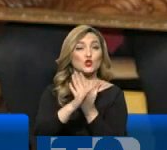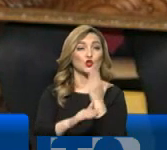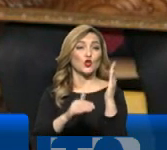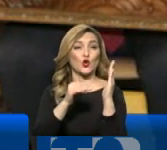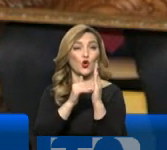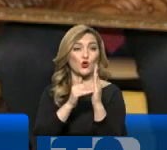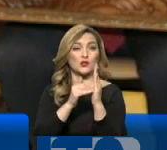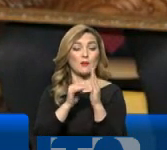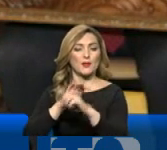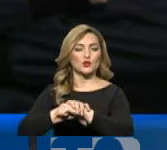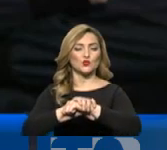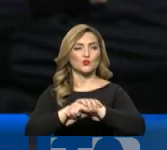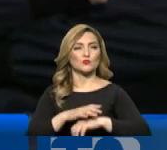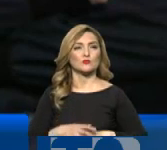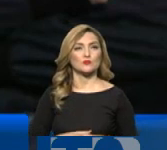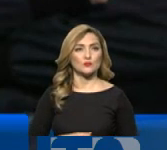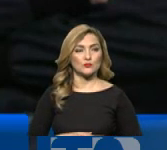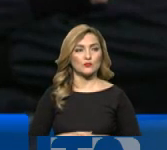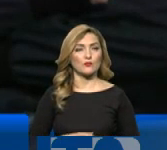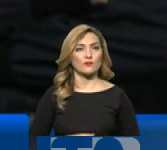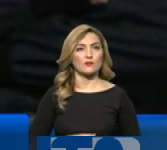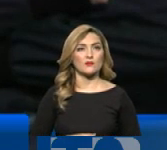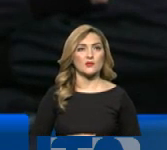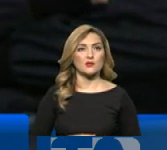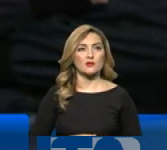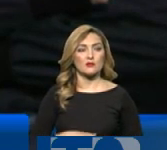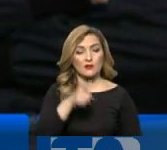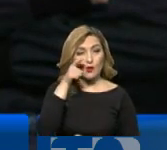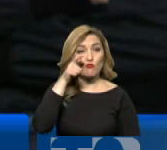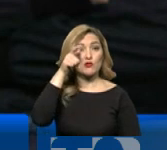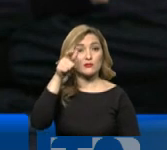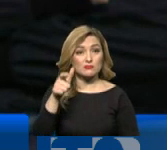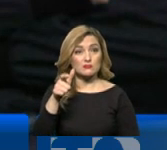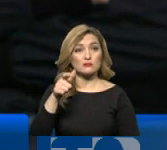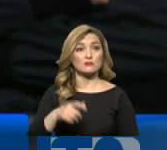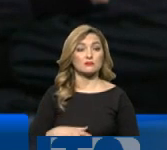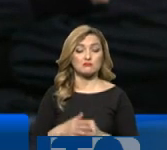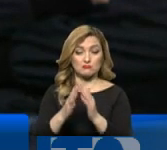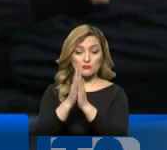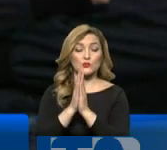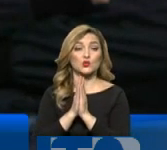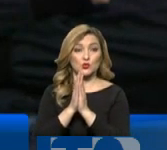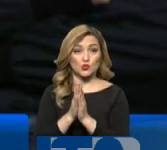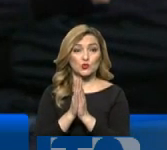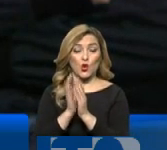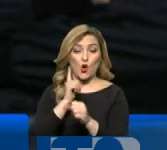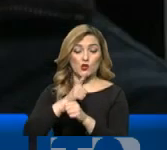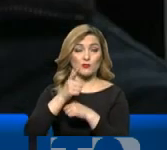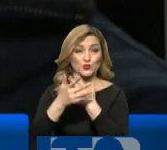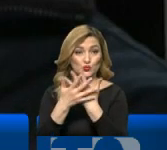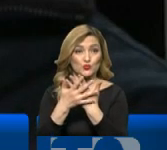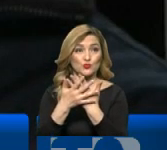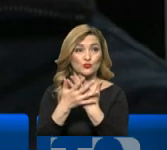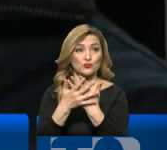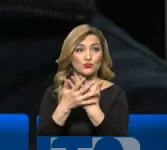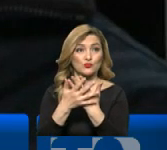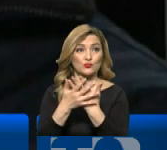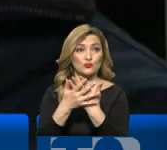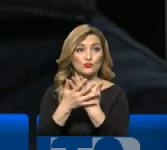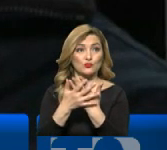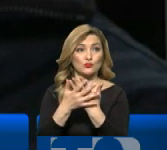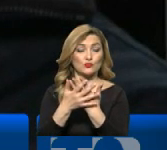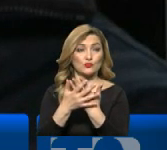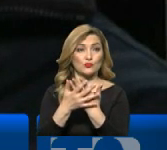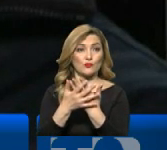de los procesados. Recordemos también que la Fiscalía General de Estado solicita, además de la prisión preventiva para los